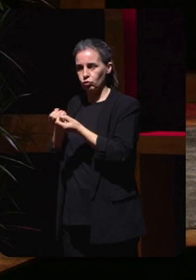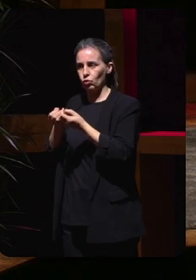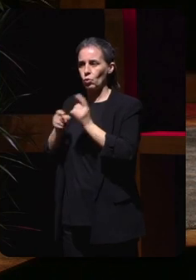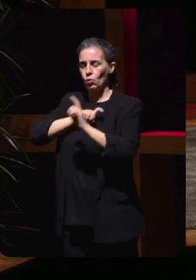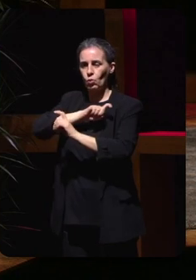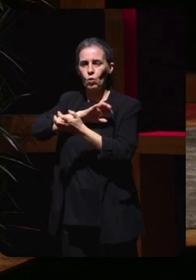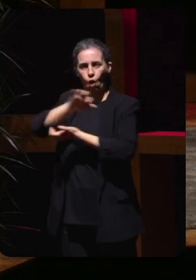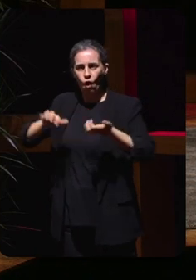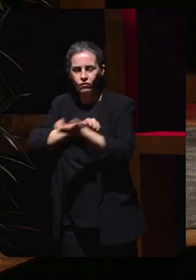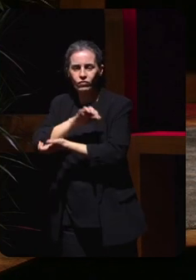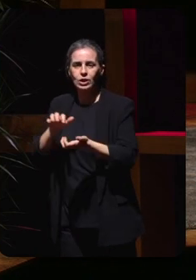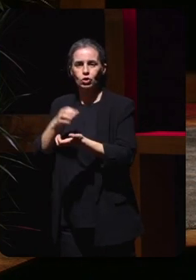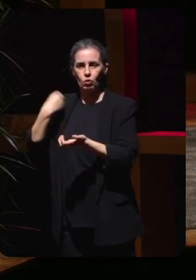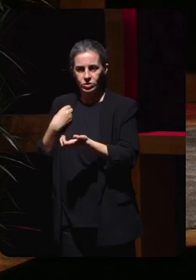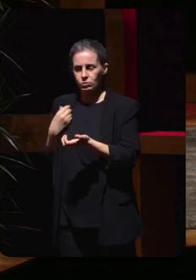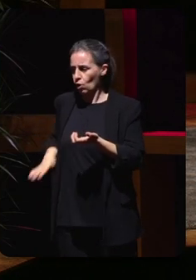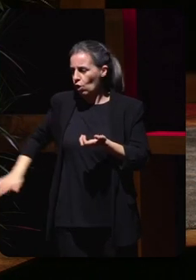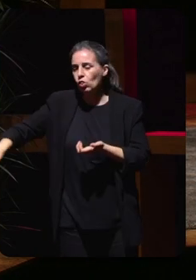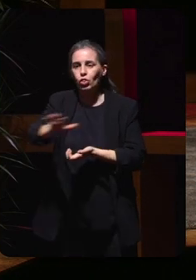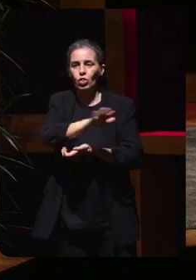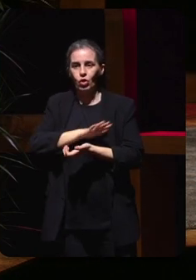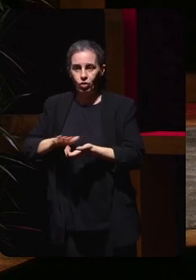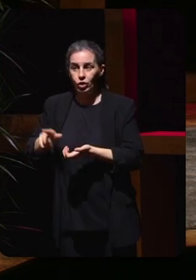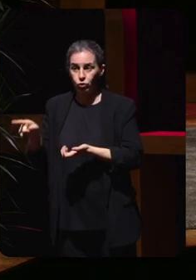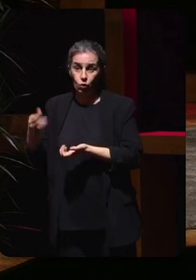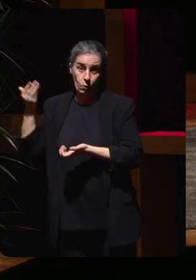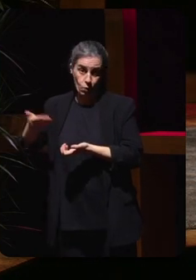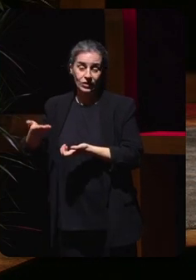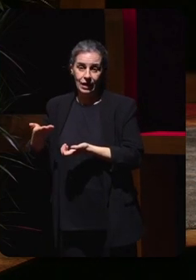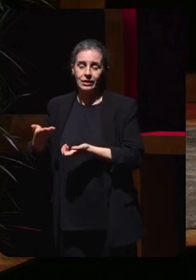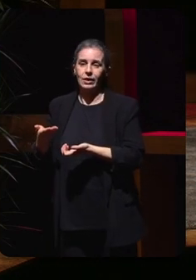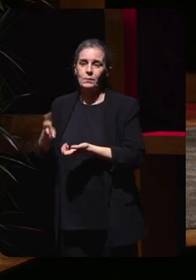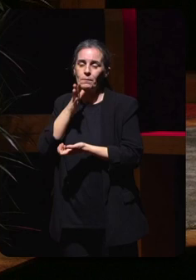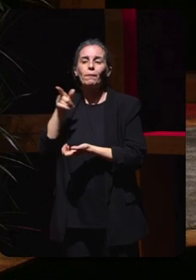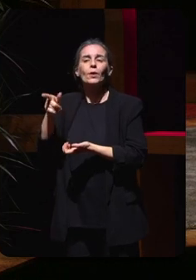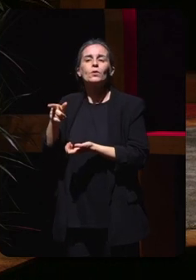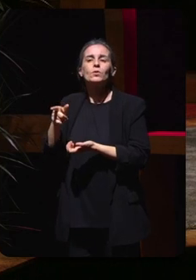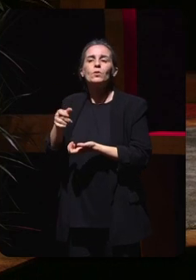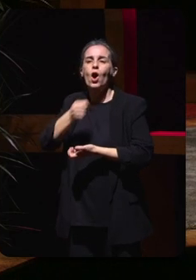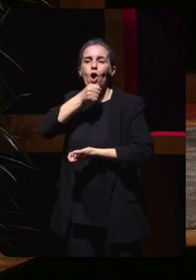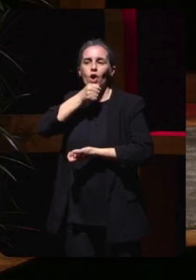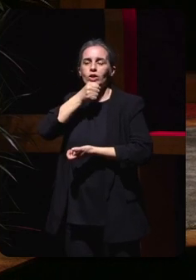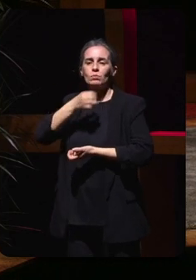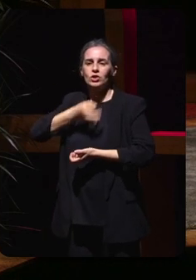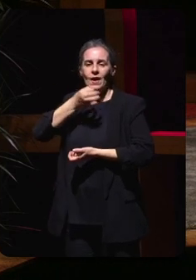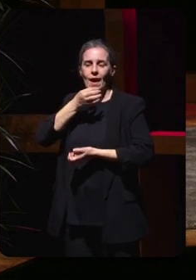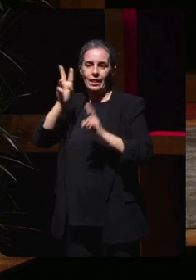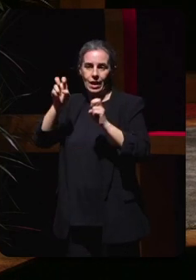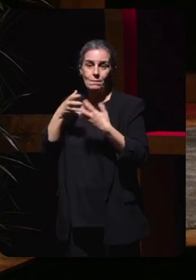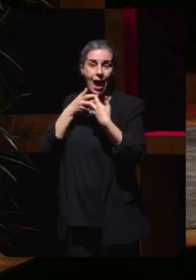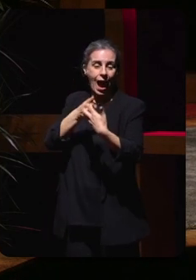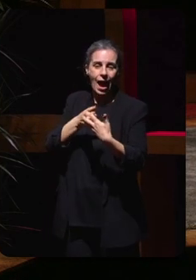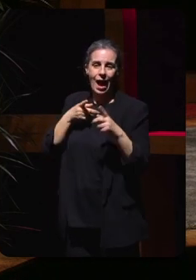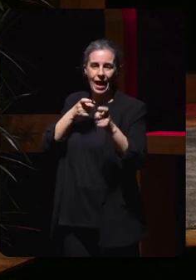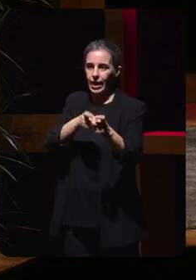que te sorprendía en el propio territorio, que yo sé que esto es importante para ti matizarlo, ¿no? Porque tú no eres corresponsal de guerra, tú eres corresponsal internacional, pero